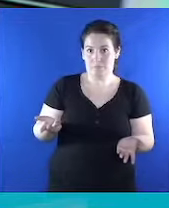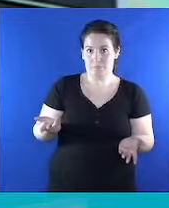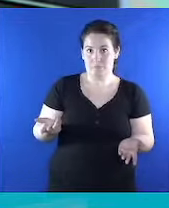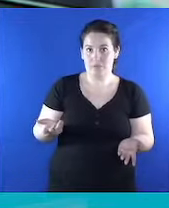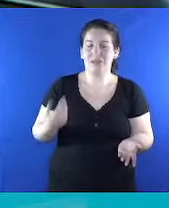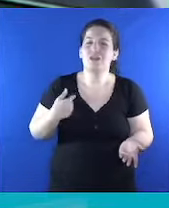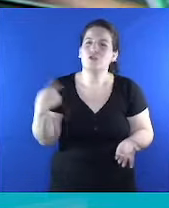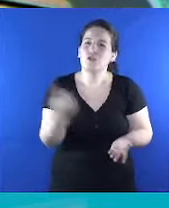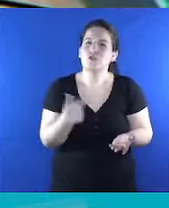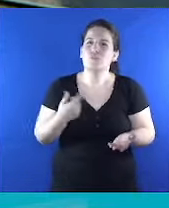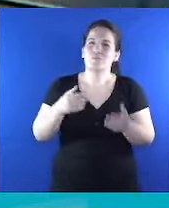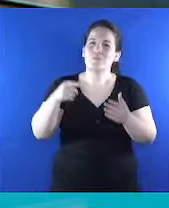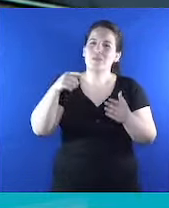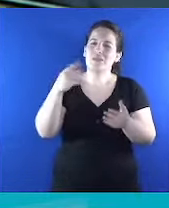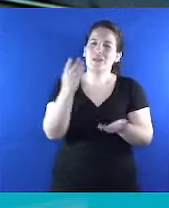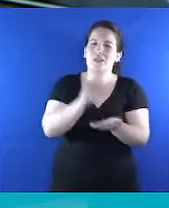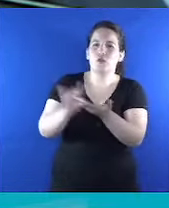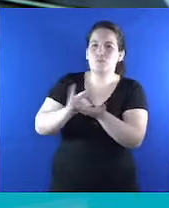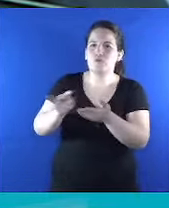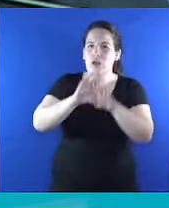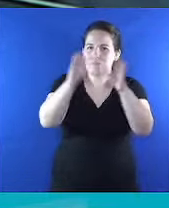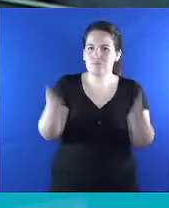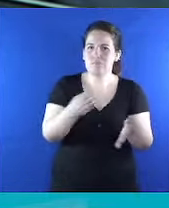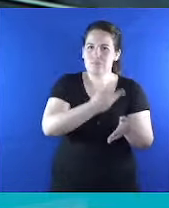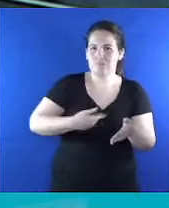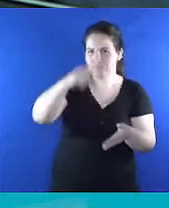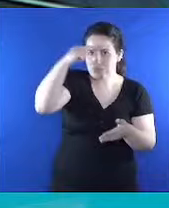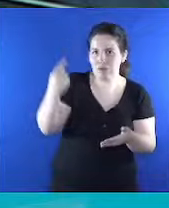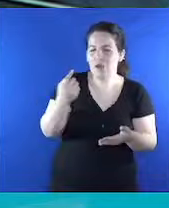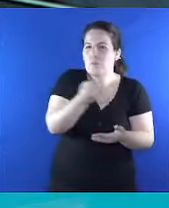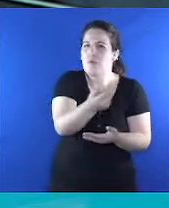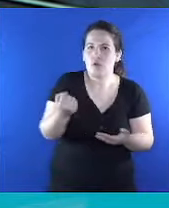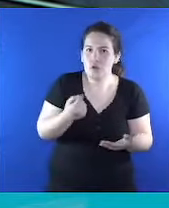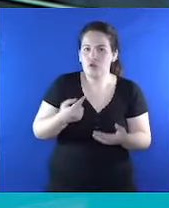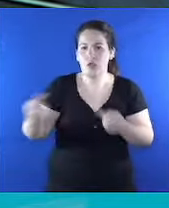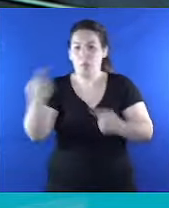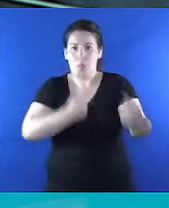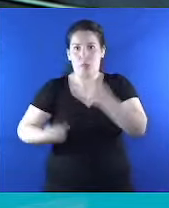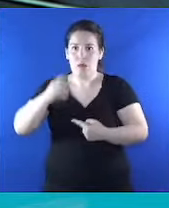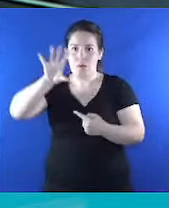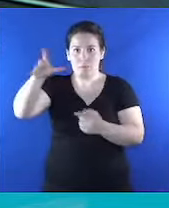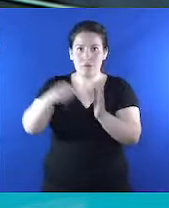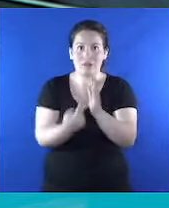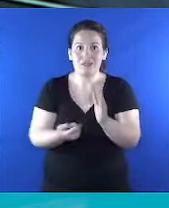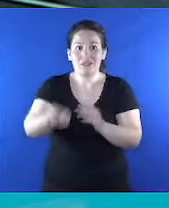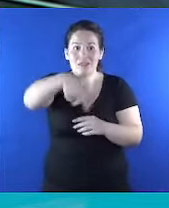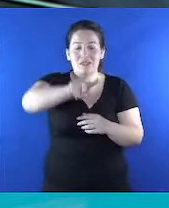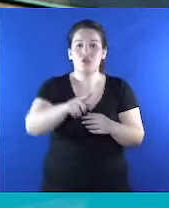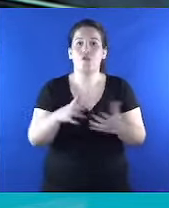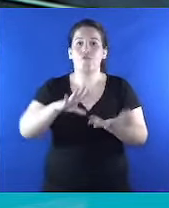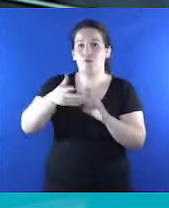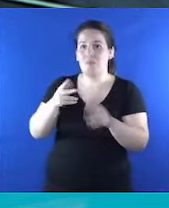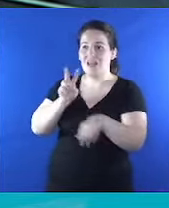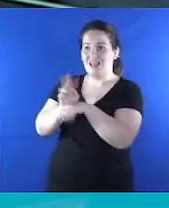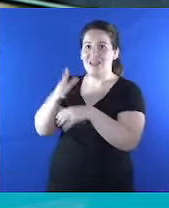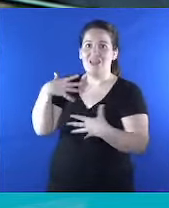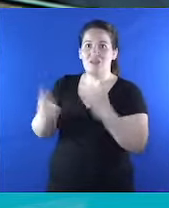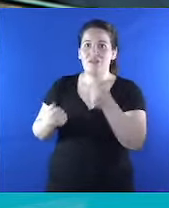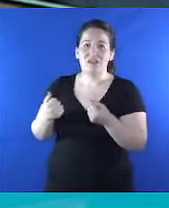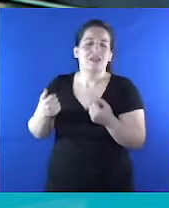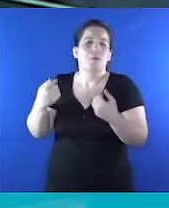lo que nos corresponde Entonces cuando atacan a la provincia de Buenos Aires probablemente tenga menos elementos que defenderse y es una provincia